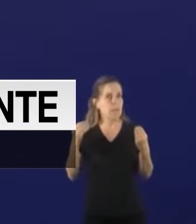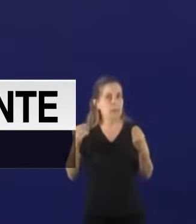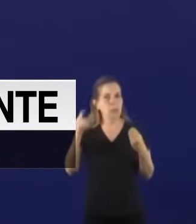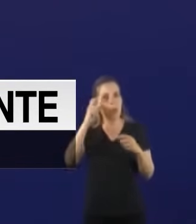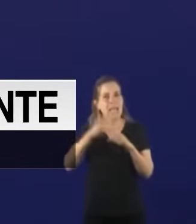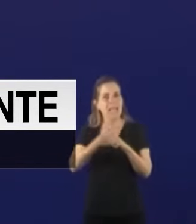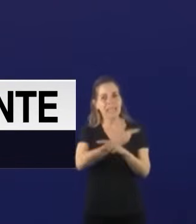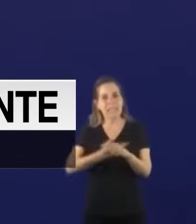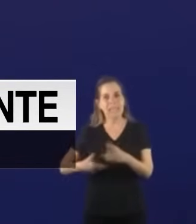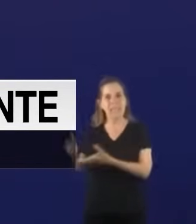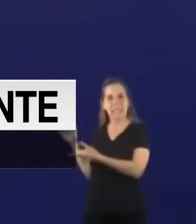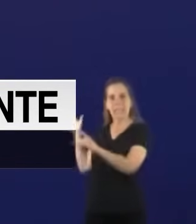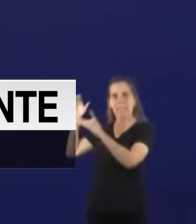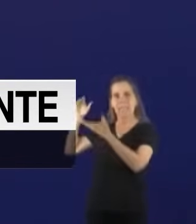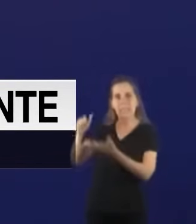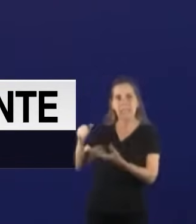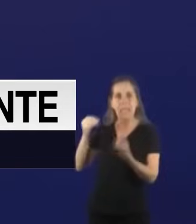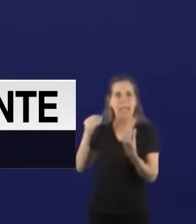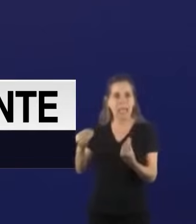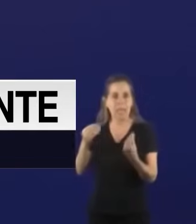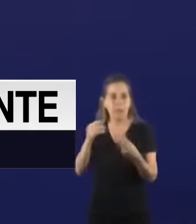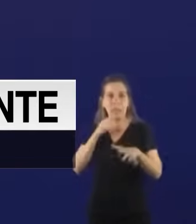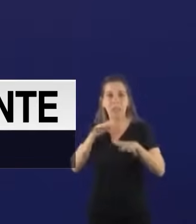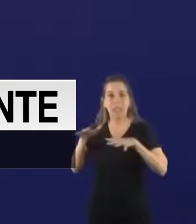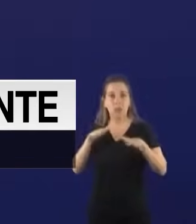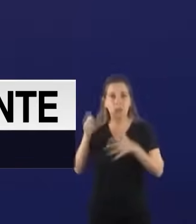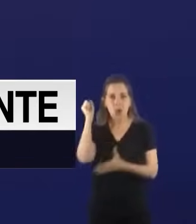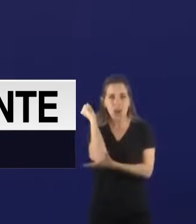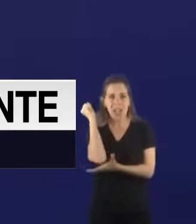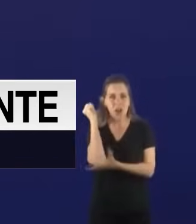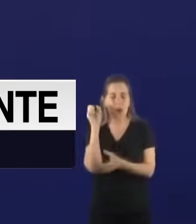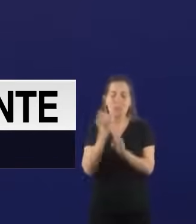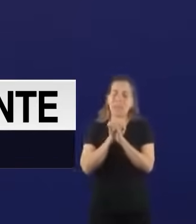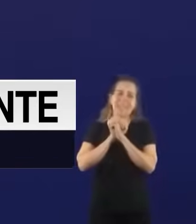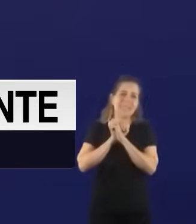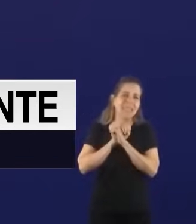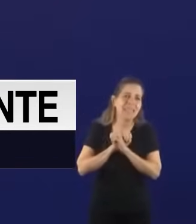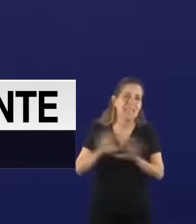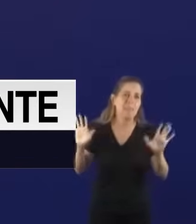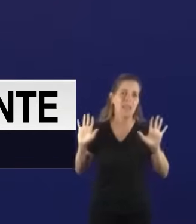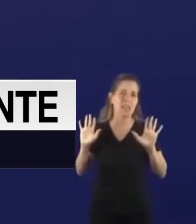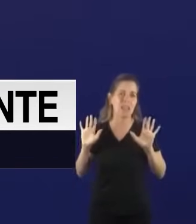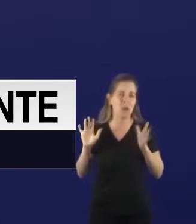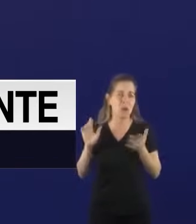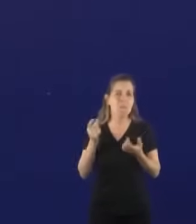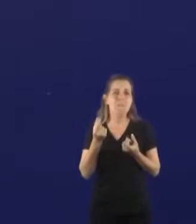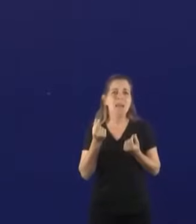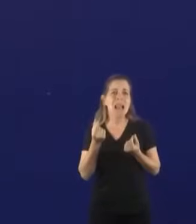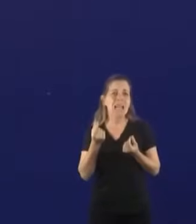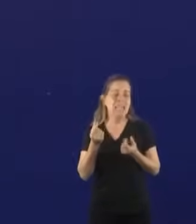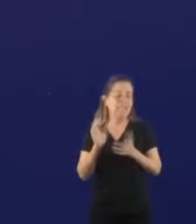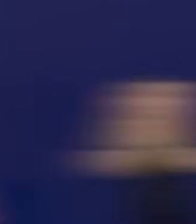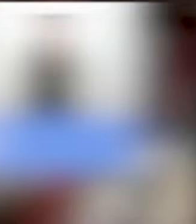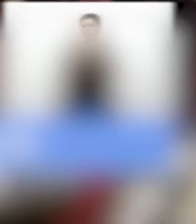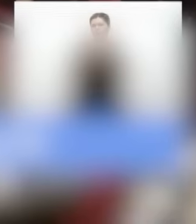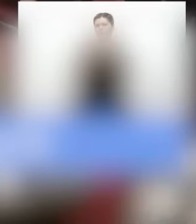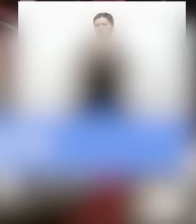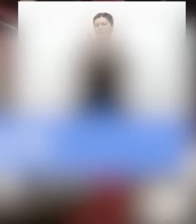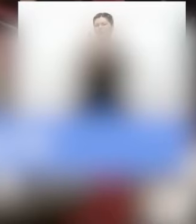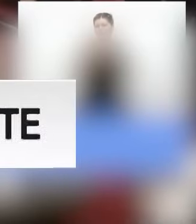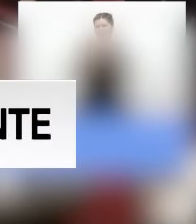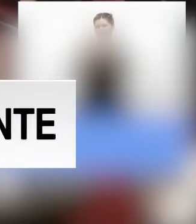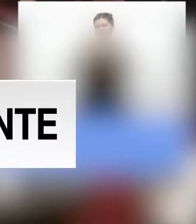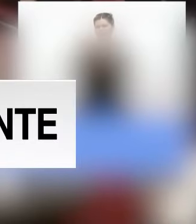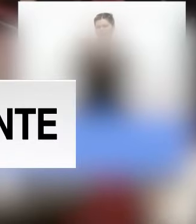muelas. Hemos encontrado un paciente en terapia intensiva a punto de morirse. No estamos dispuestos a que ese paciente se muera.